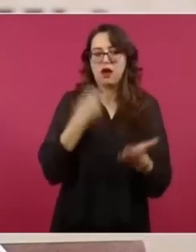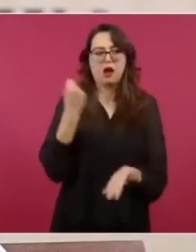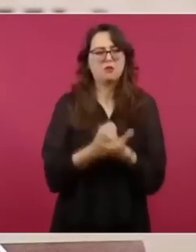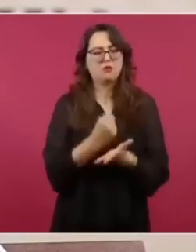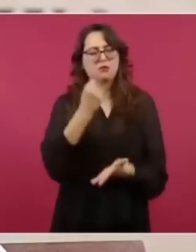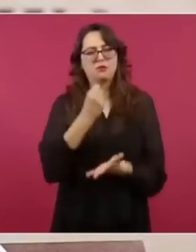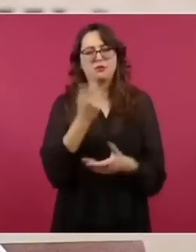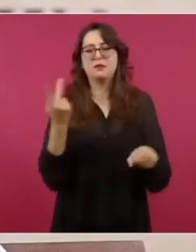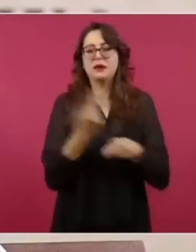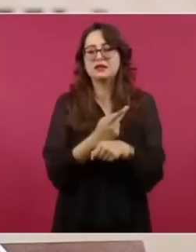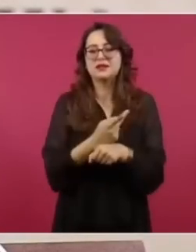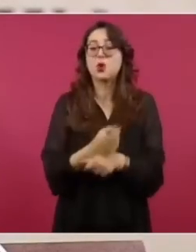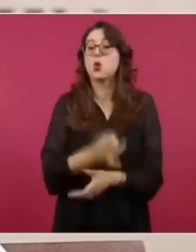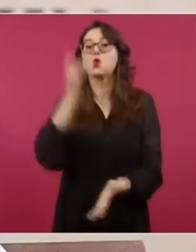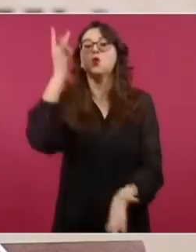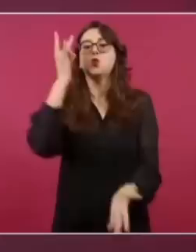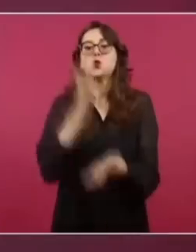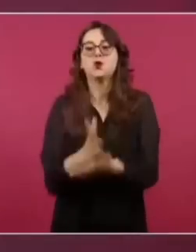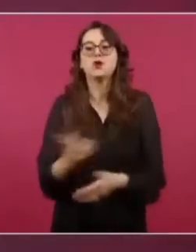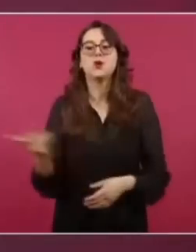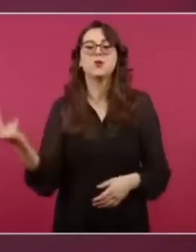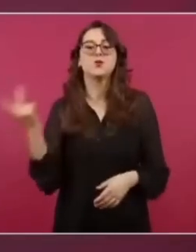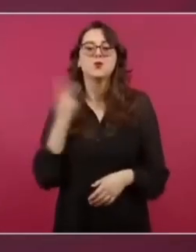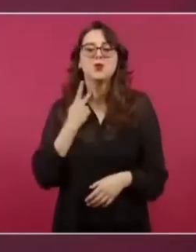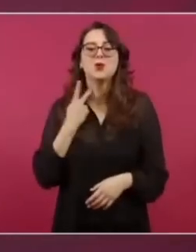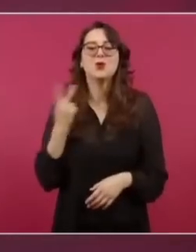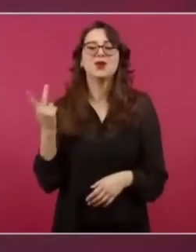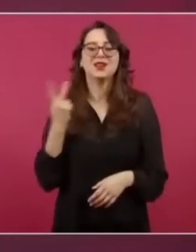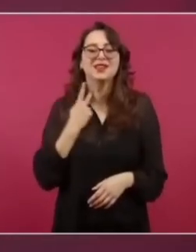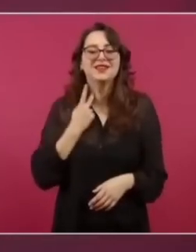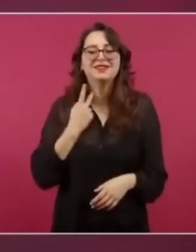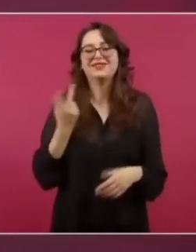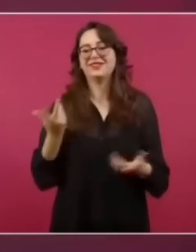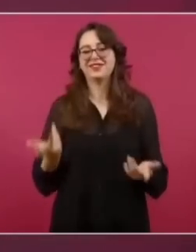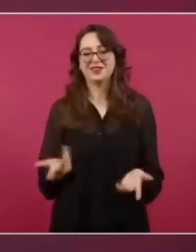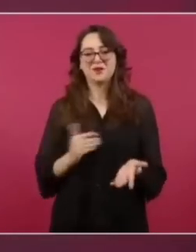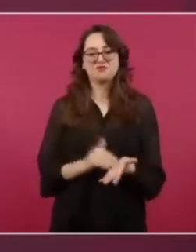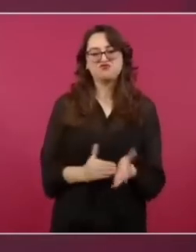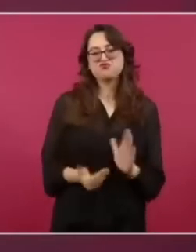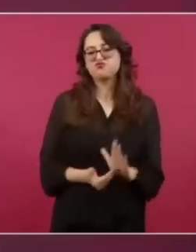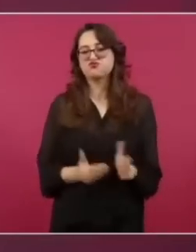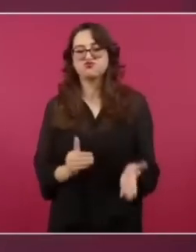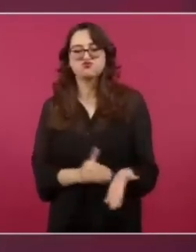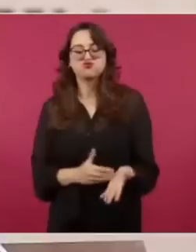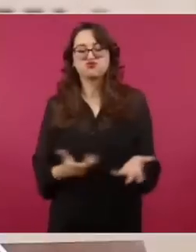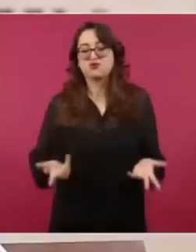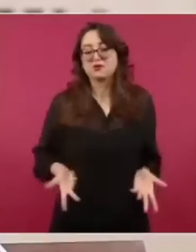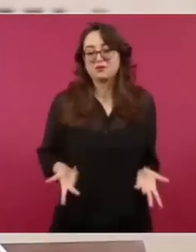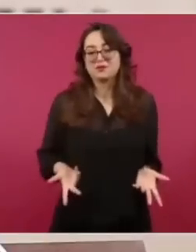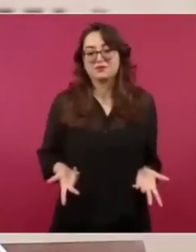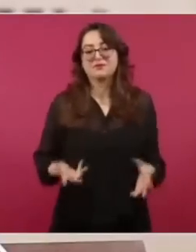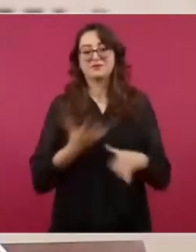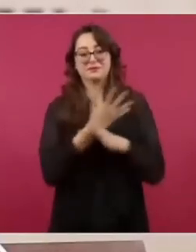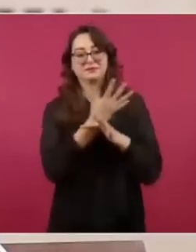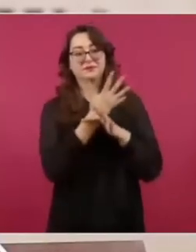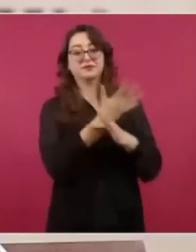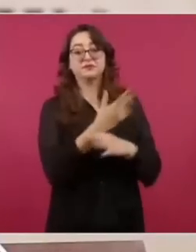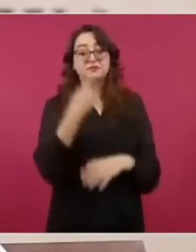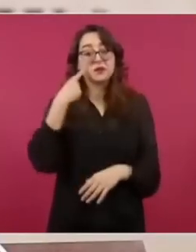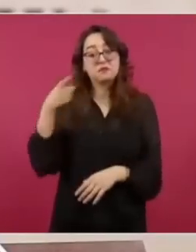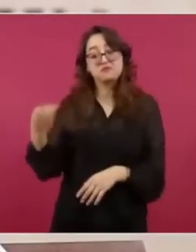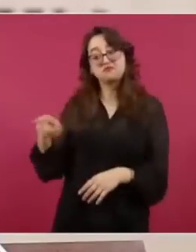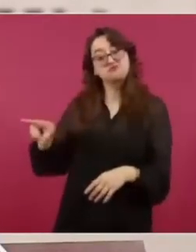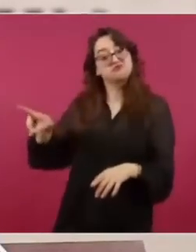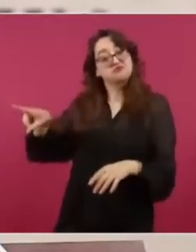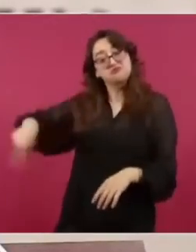Es decir para decir ya todos los problemas en la frontera lo están creando los